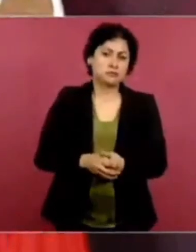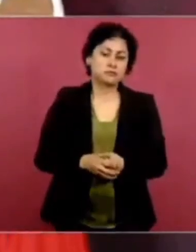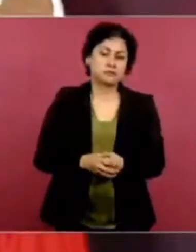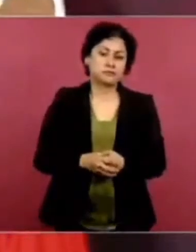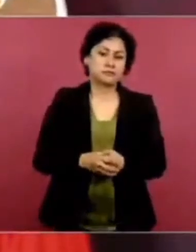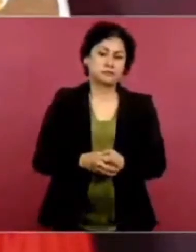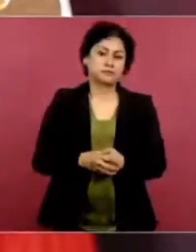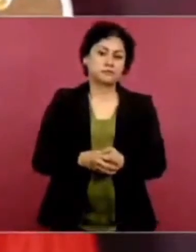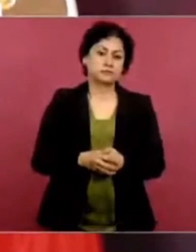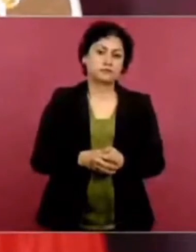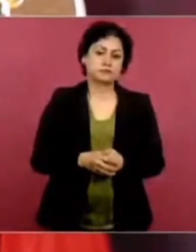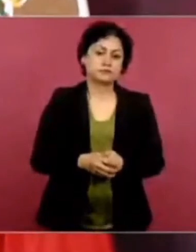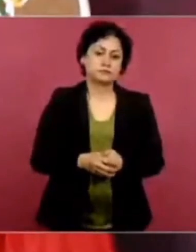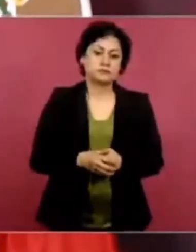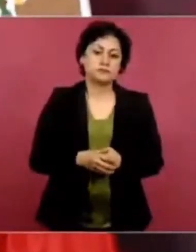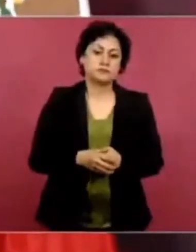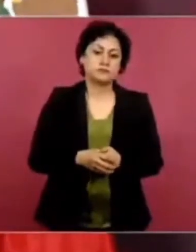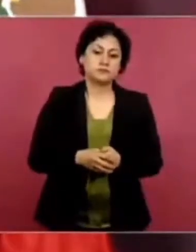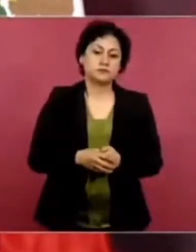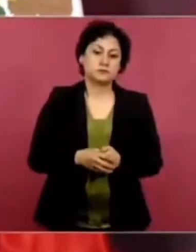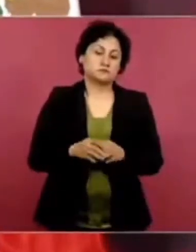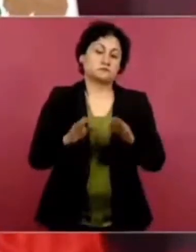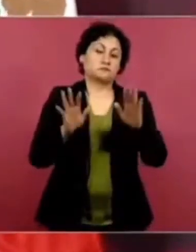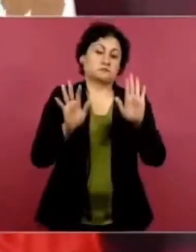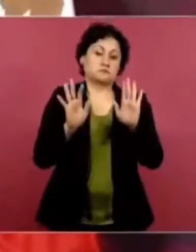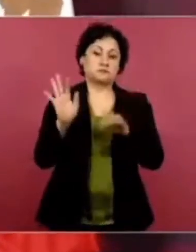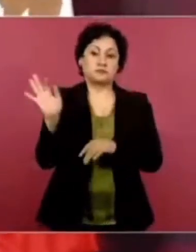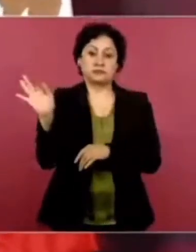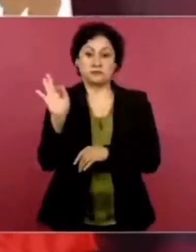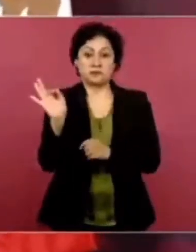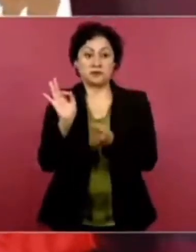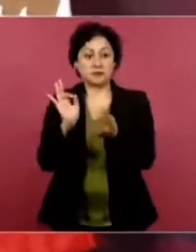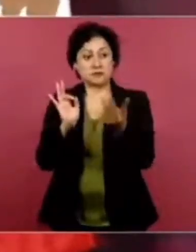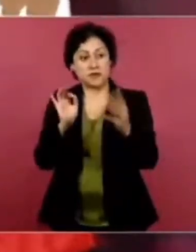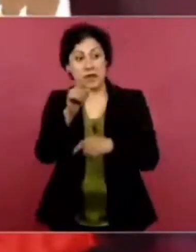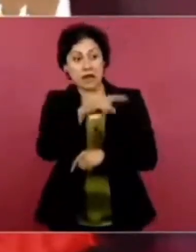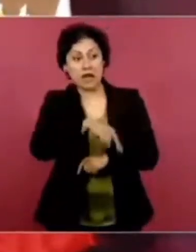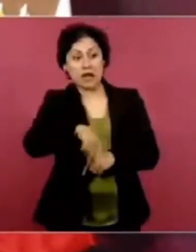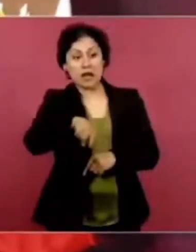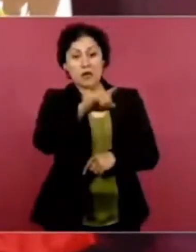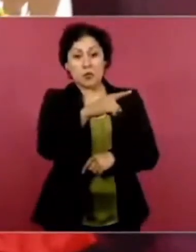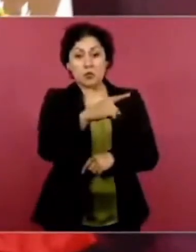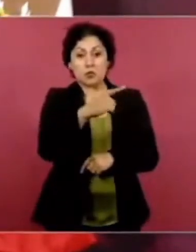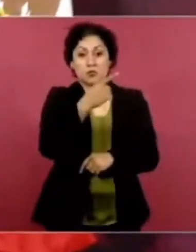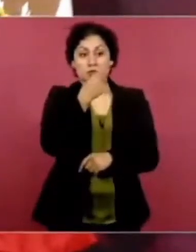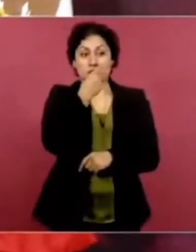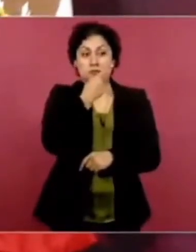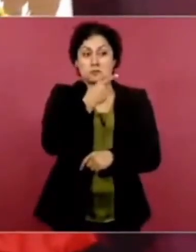No vaya a ser que me acusen, tú me lo preguntas, ¿no?